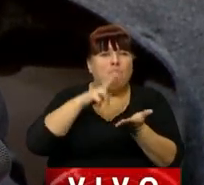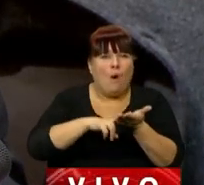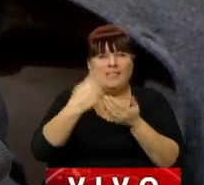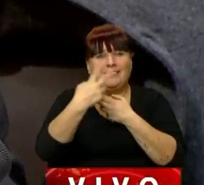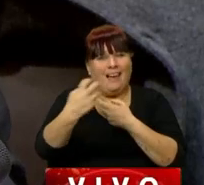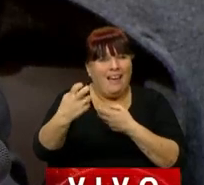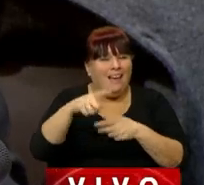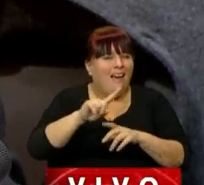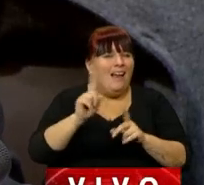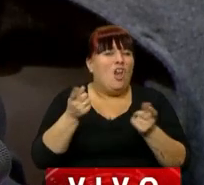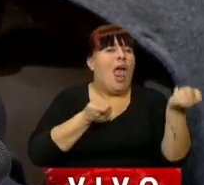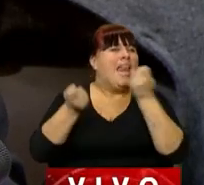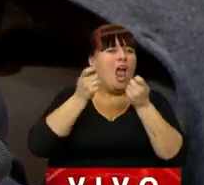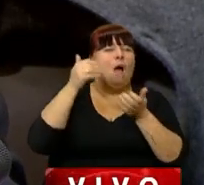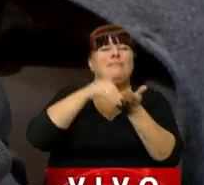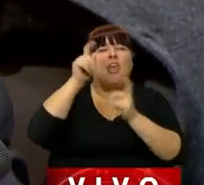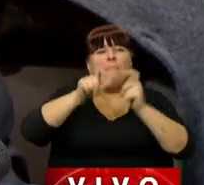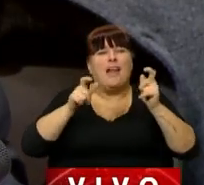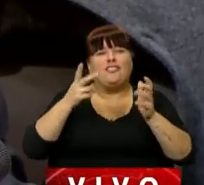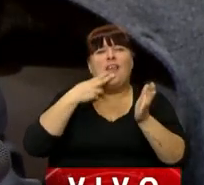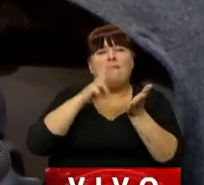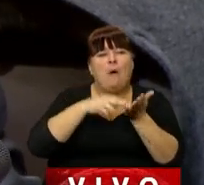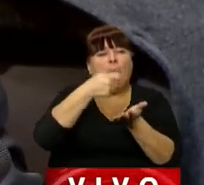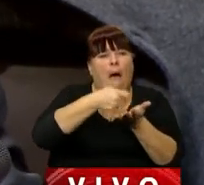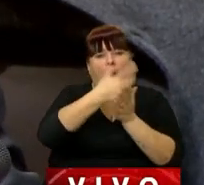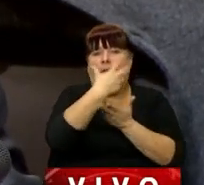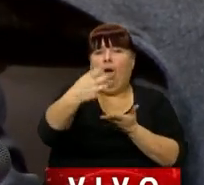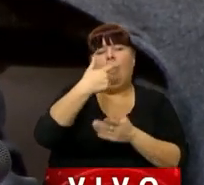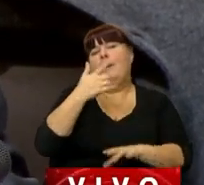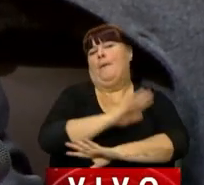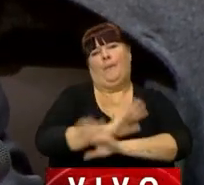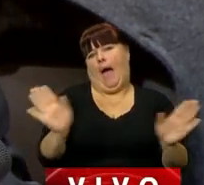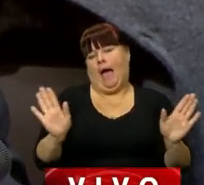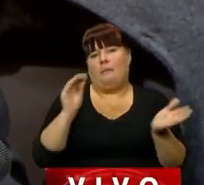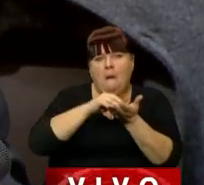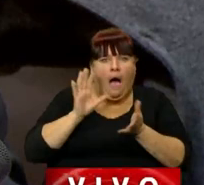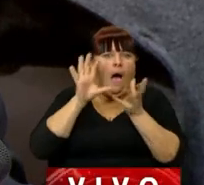tienen poder de lobby, los millones de contribuyentes, le digan basta, es